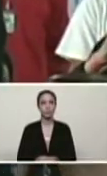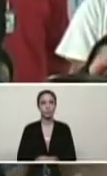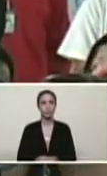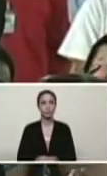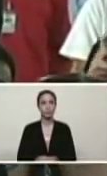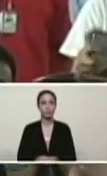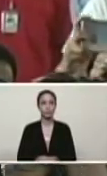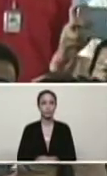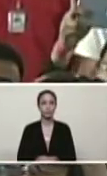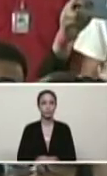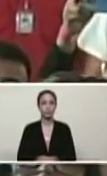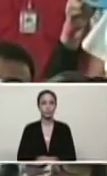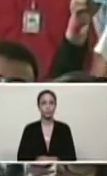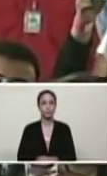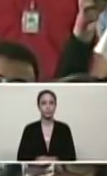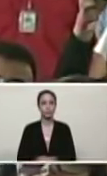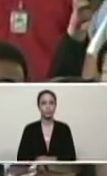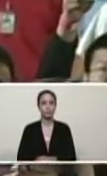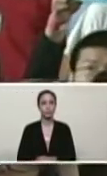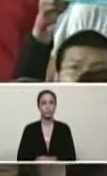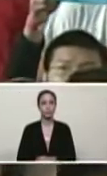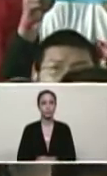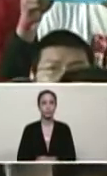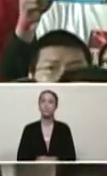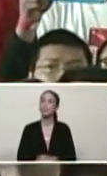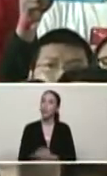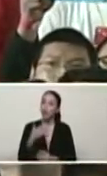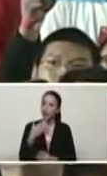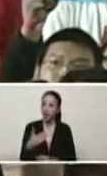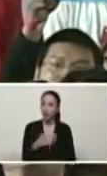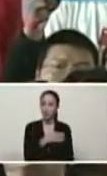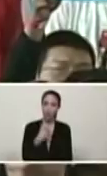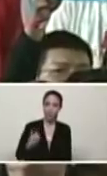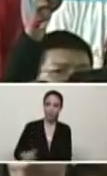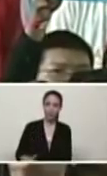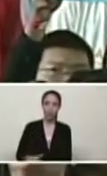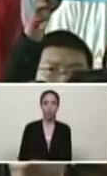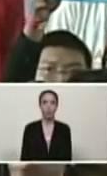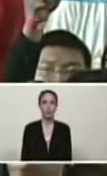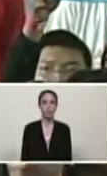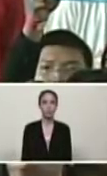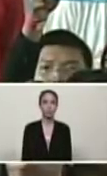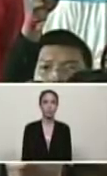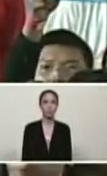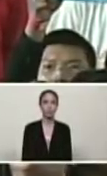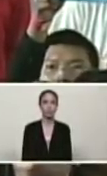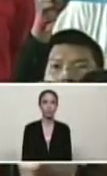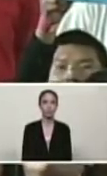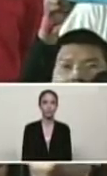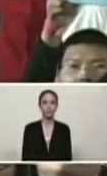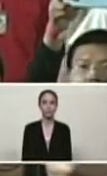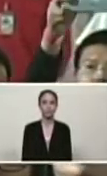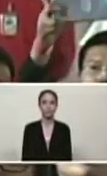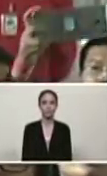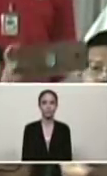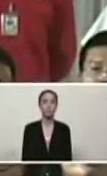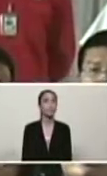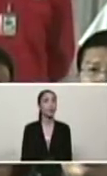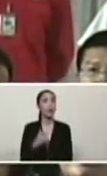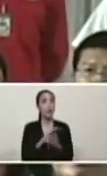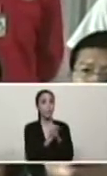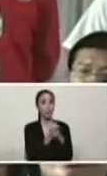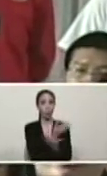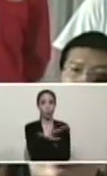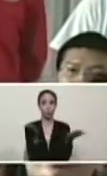Thank you, Comrade President. Gracias, señor presidente. Dear friends, dear comrades. Queridos